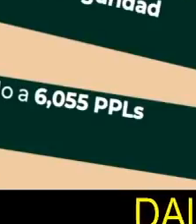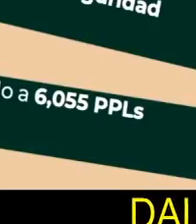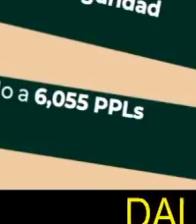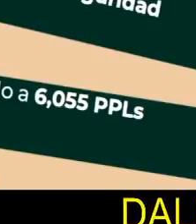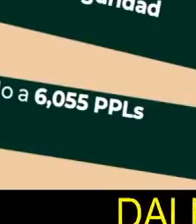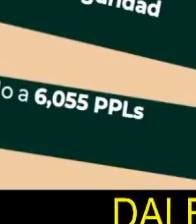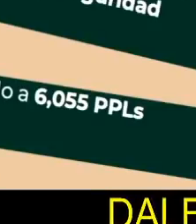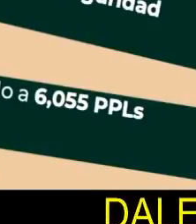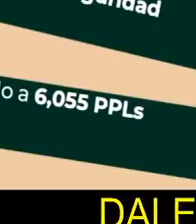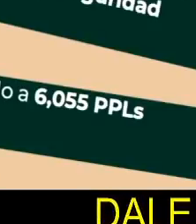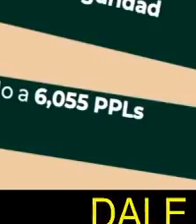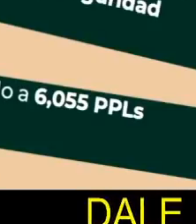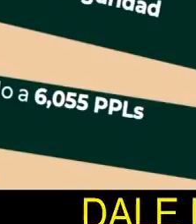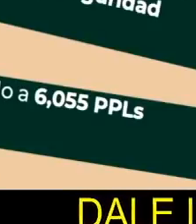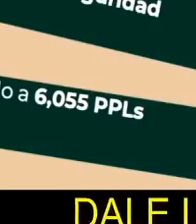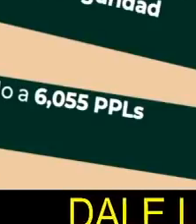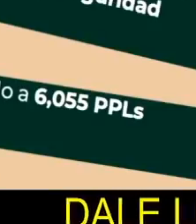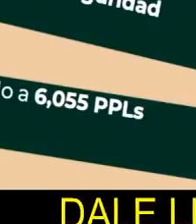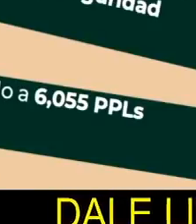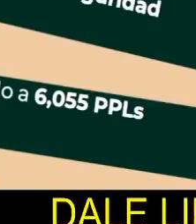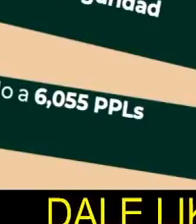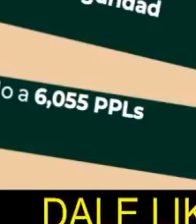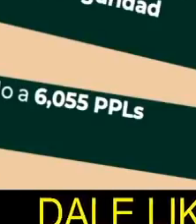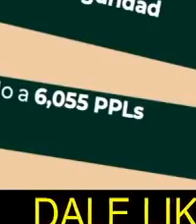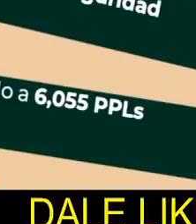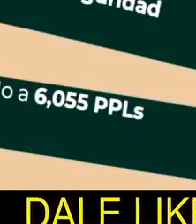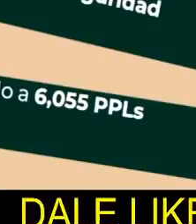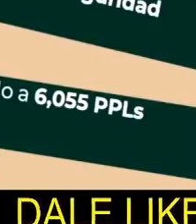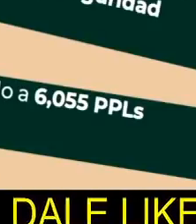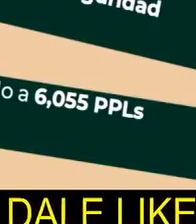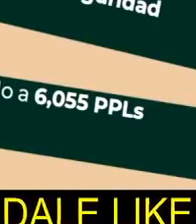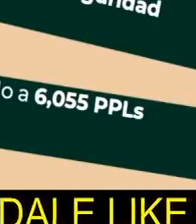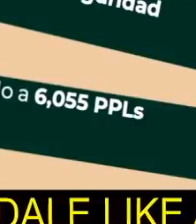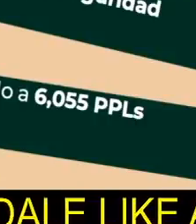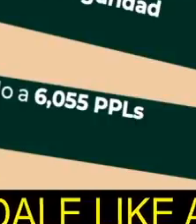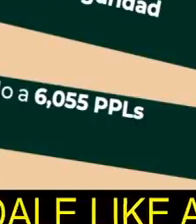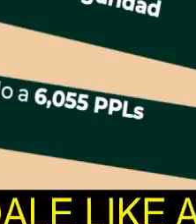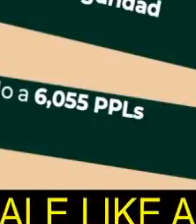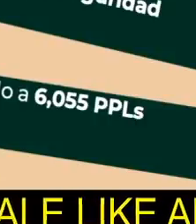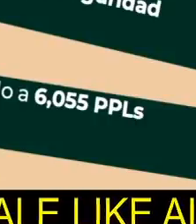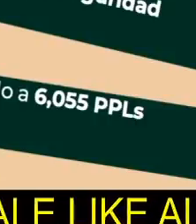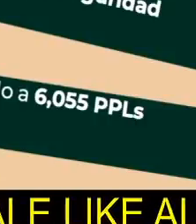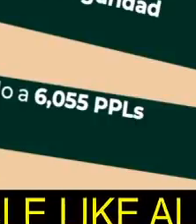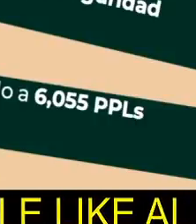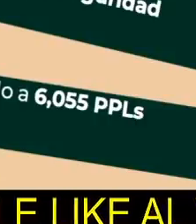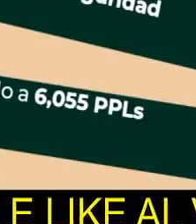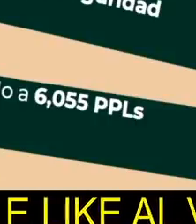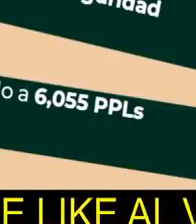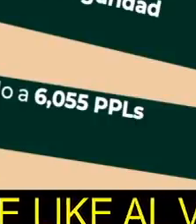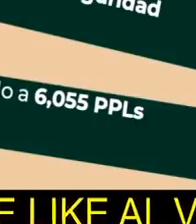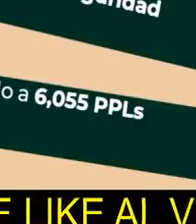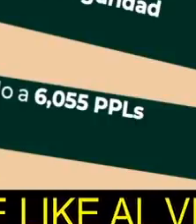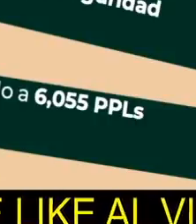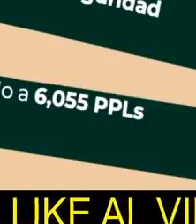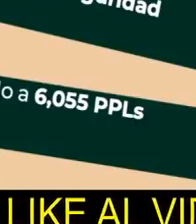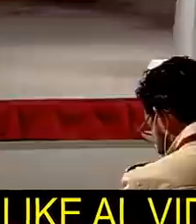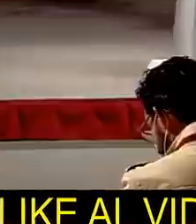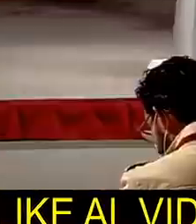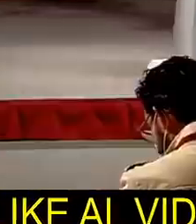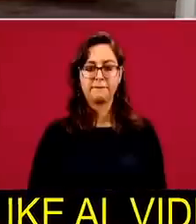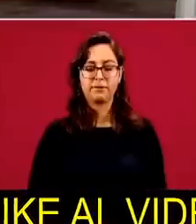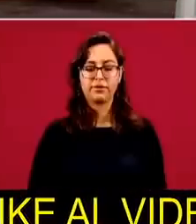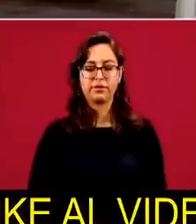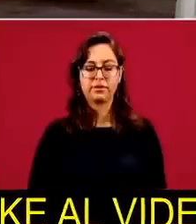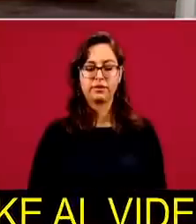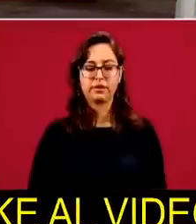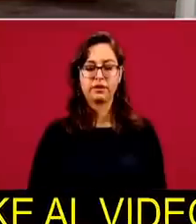de la guardia nacional en las otras ocasiones por la distancia y en otras por el riesgo de la persona que